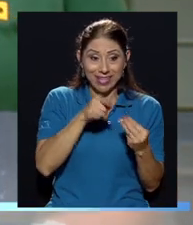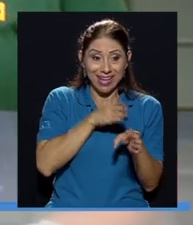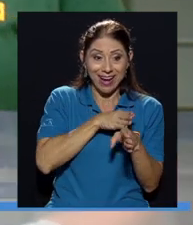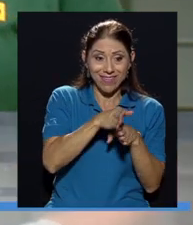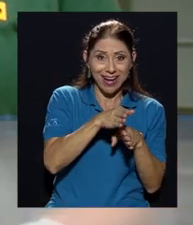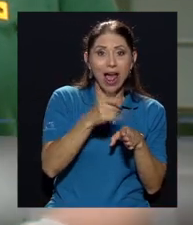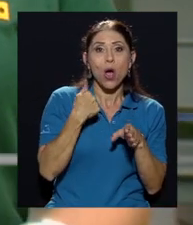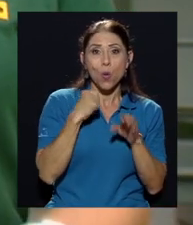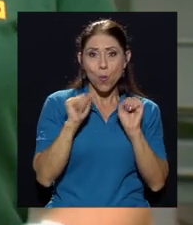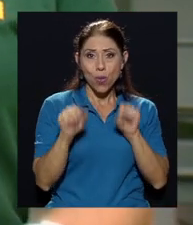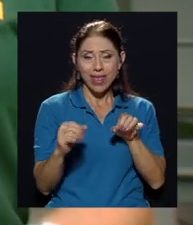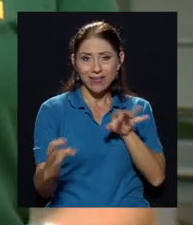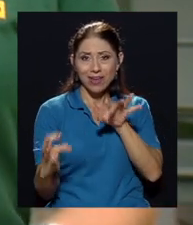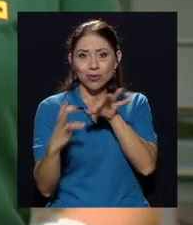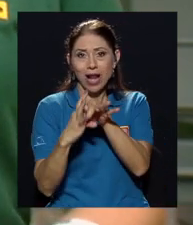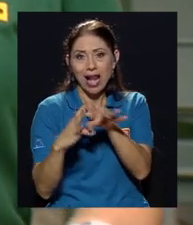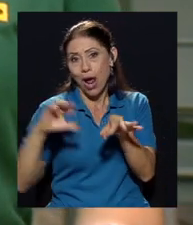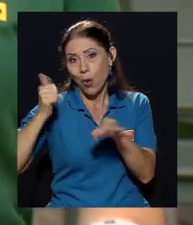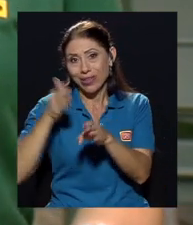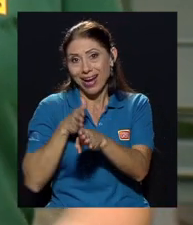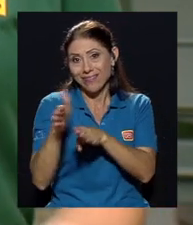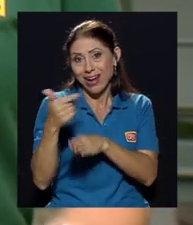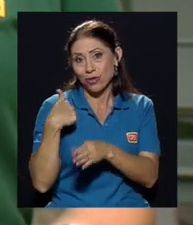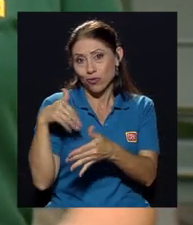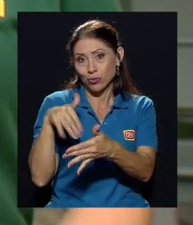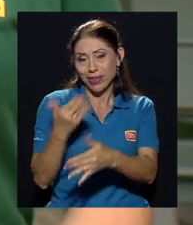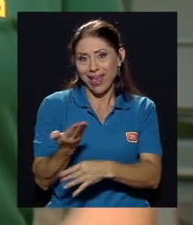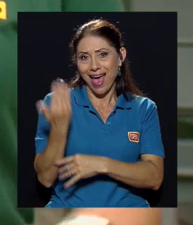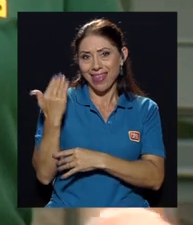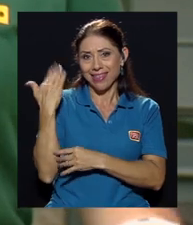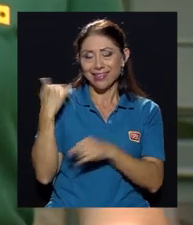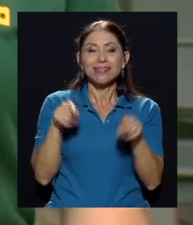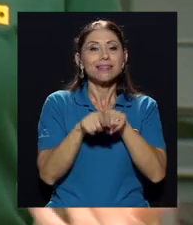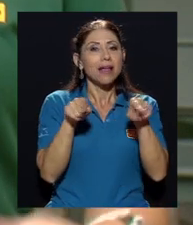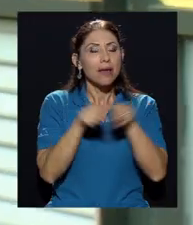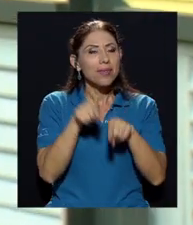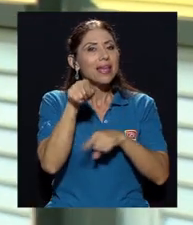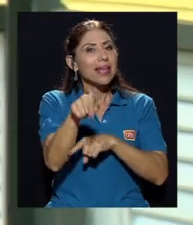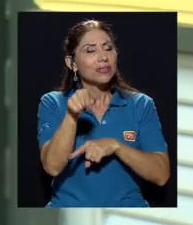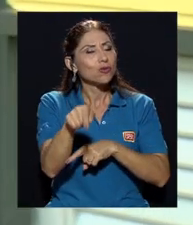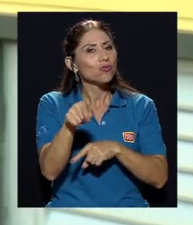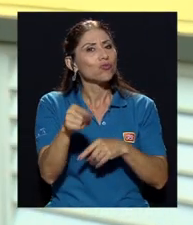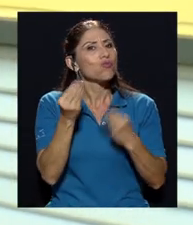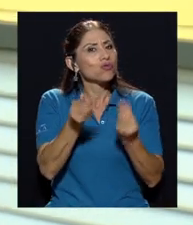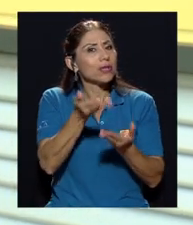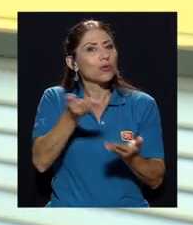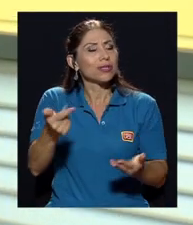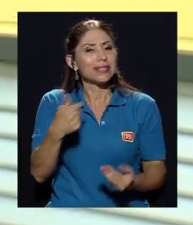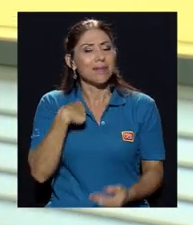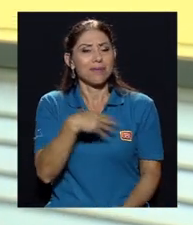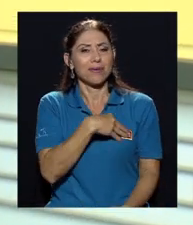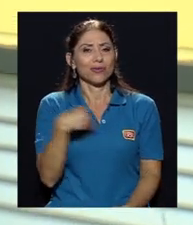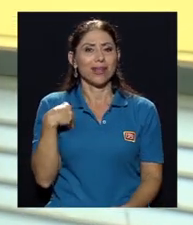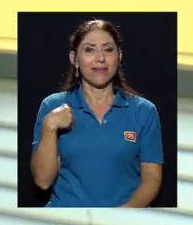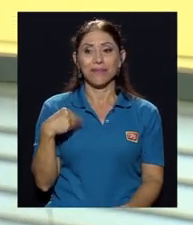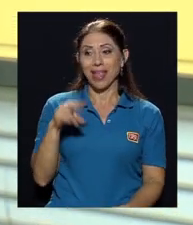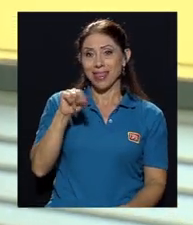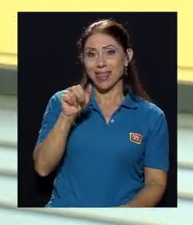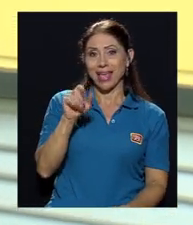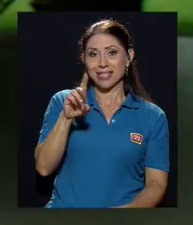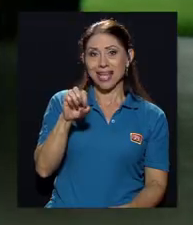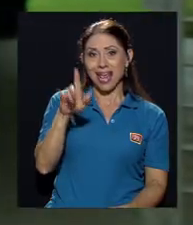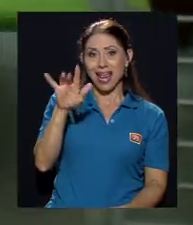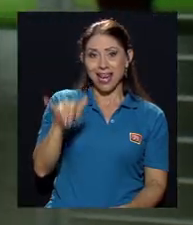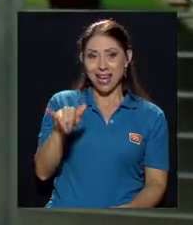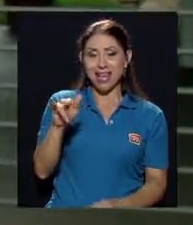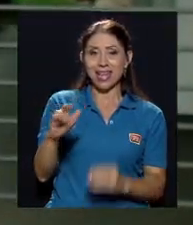carrera que ya había estudiado anteriormente y también porque abarcaba mucho de lo que a mí me gustaba. Nayeli es